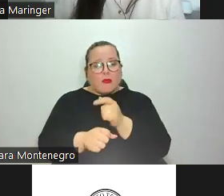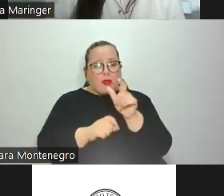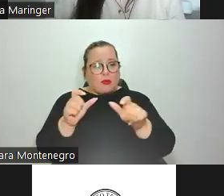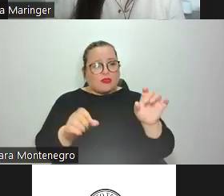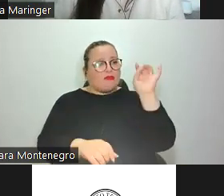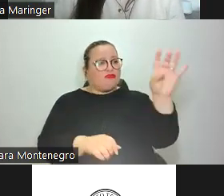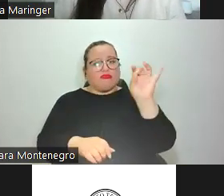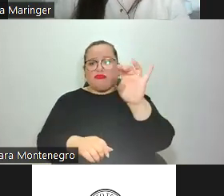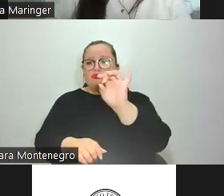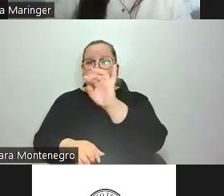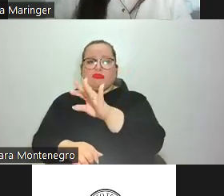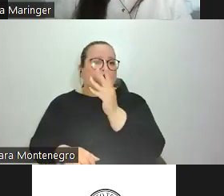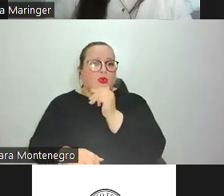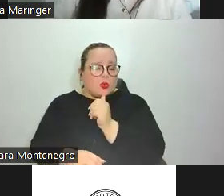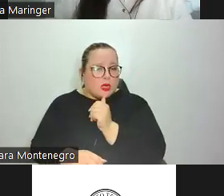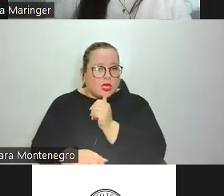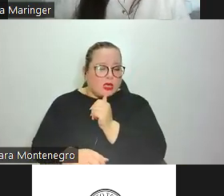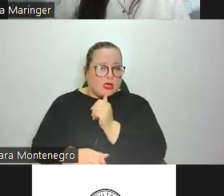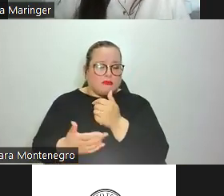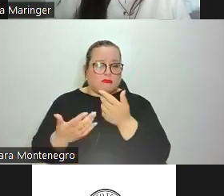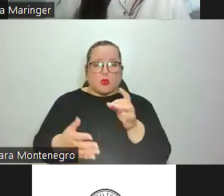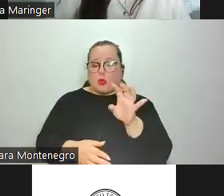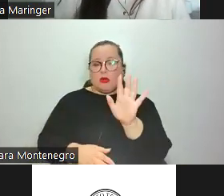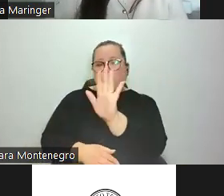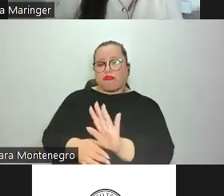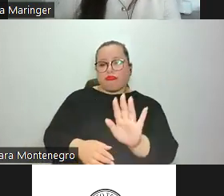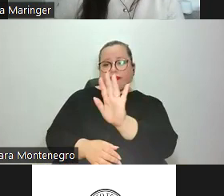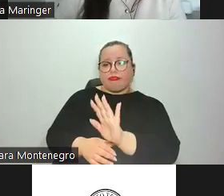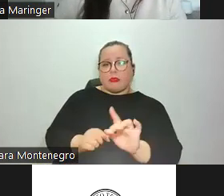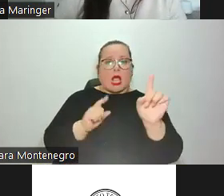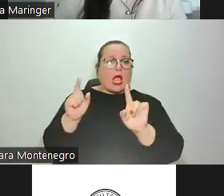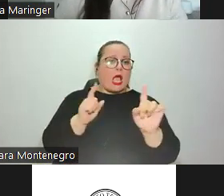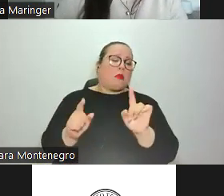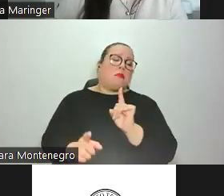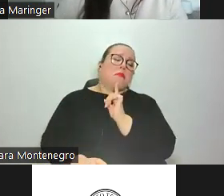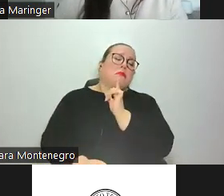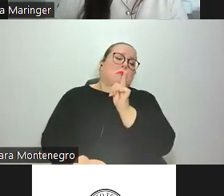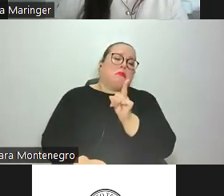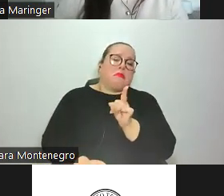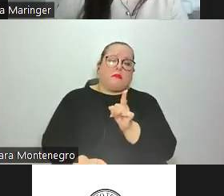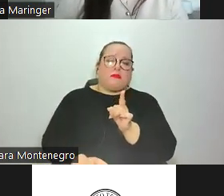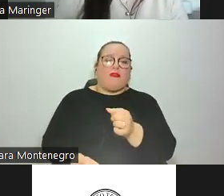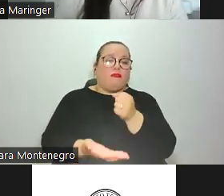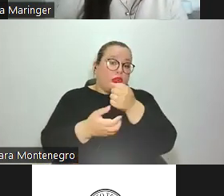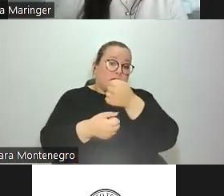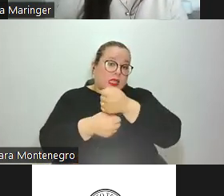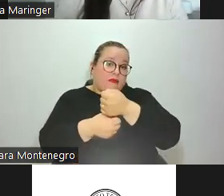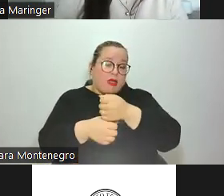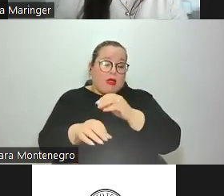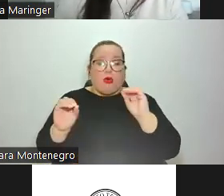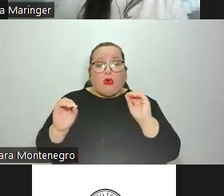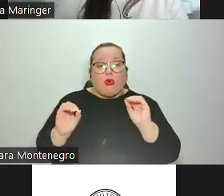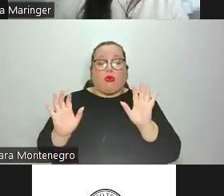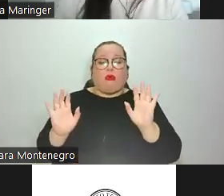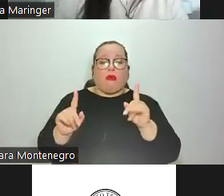a lo mejor que las necesitan, que solamente están quizás para algunos en algunas, por ejemplo, bolsas de trabajo. Y me